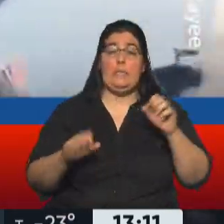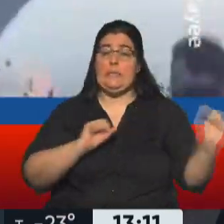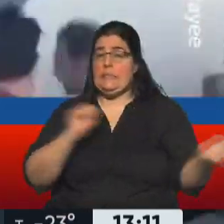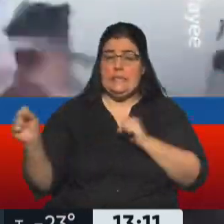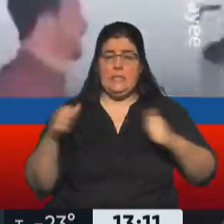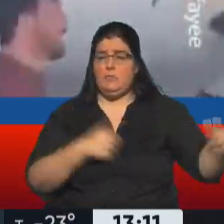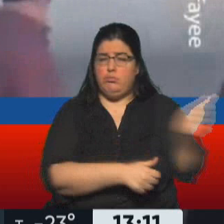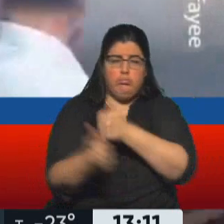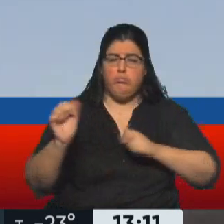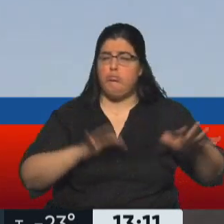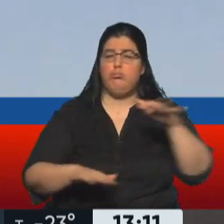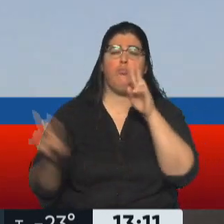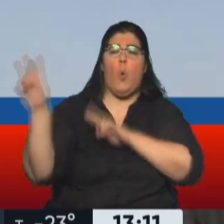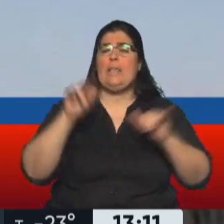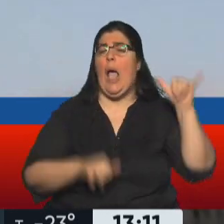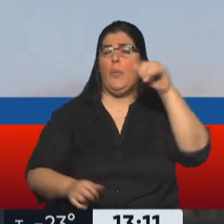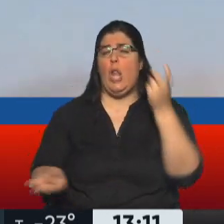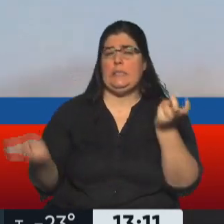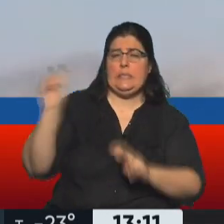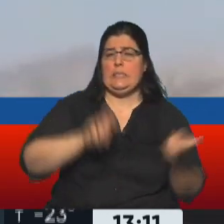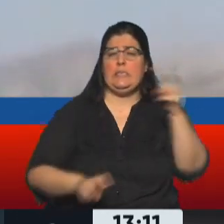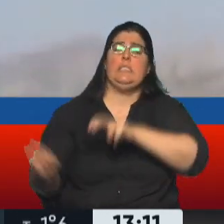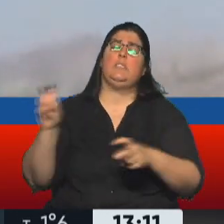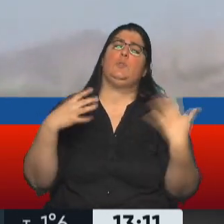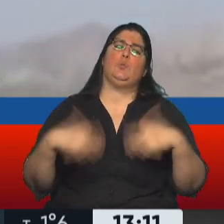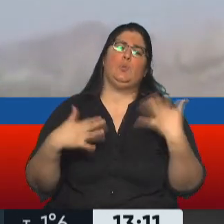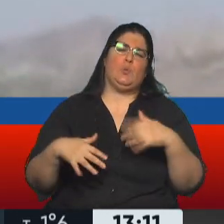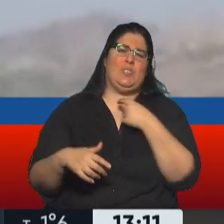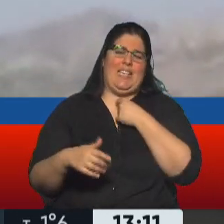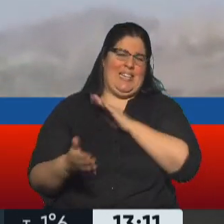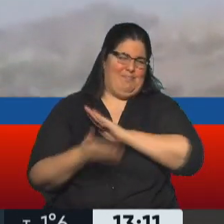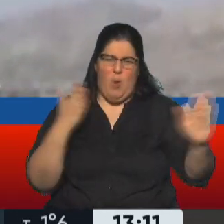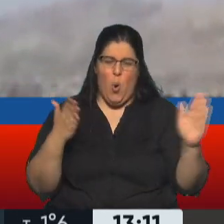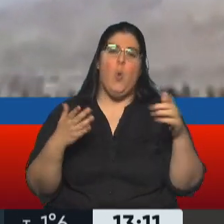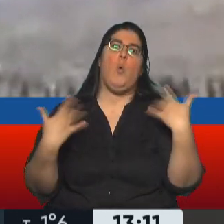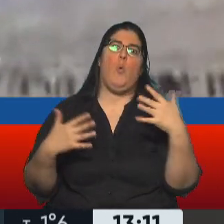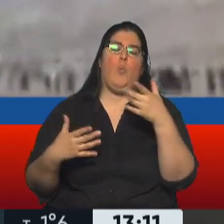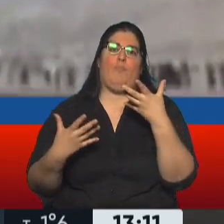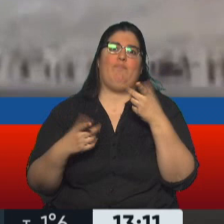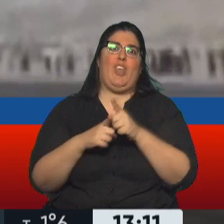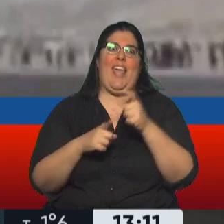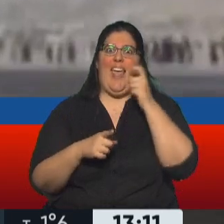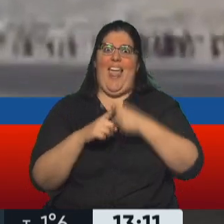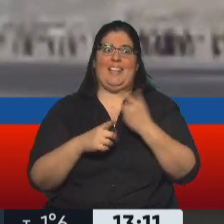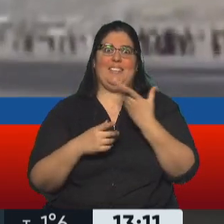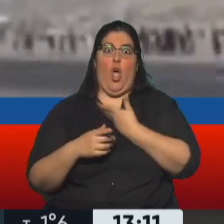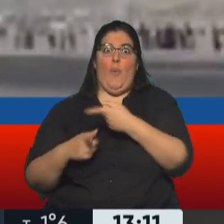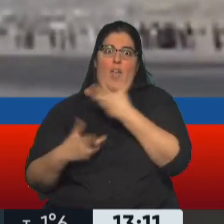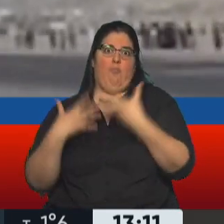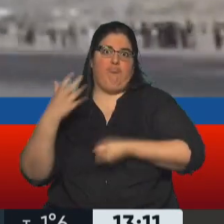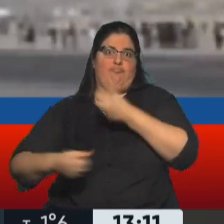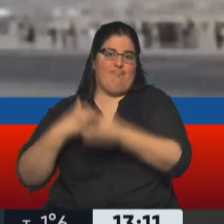que pugnaban por un lugar en los aviones estadounidenses para huir del país por haber colaborado de alguna forma con el gobierno